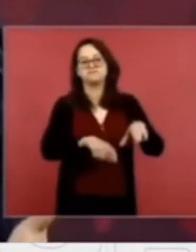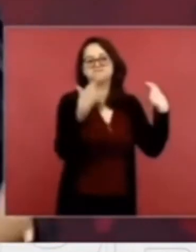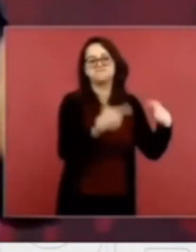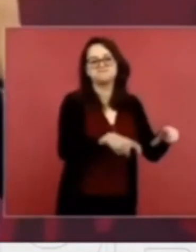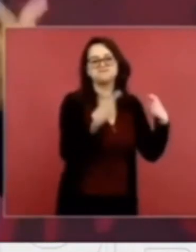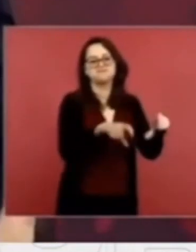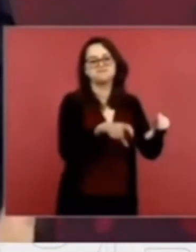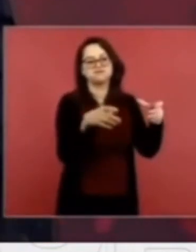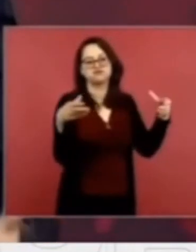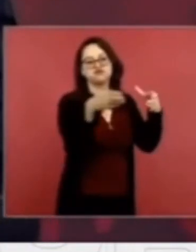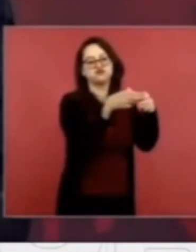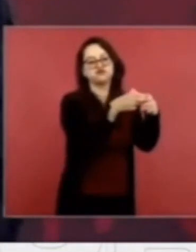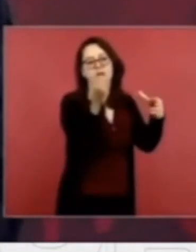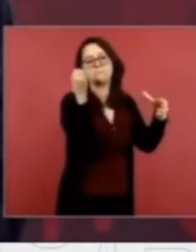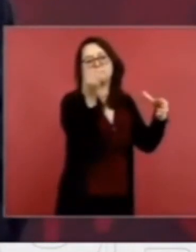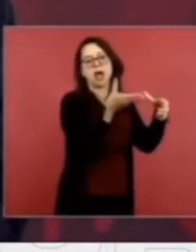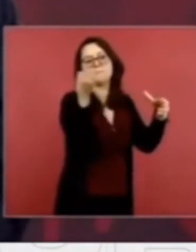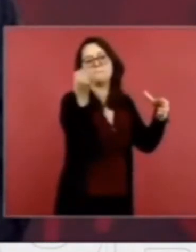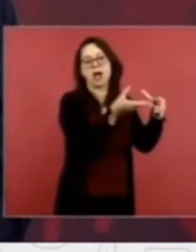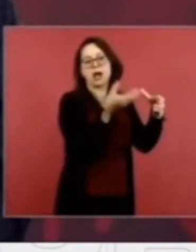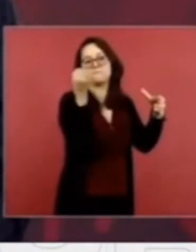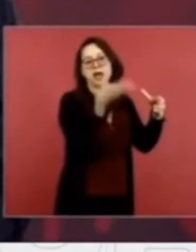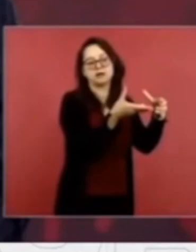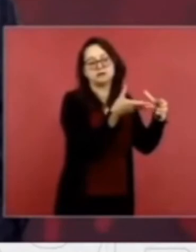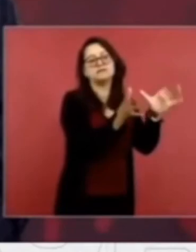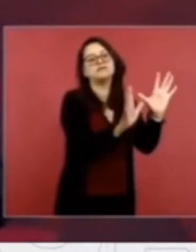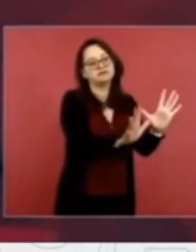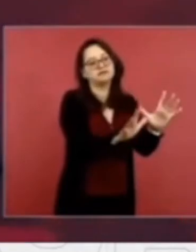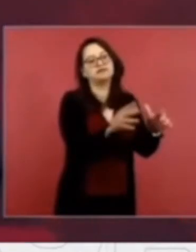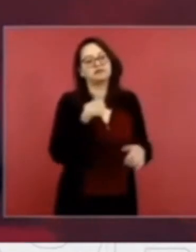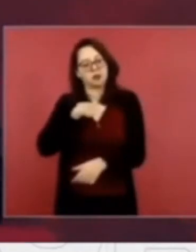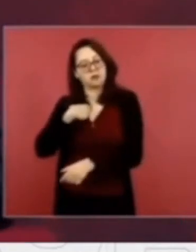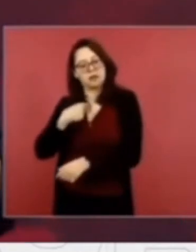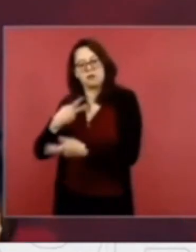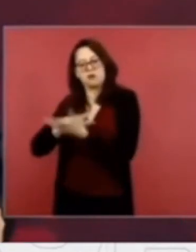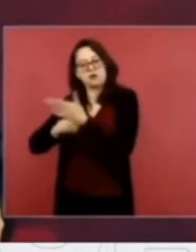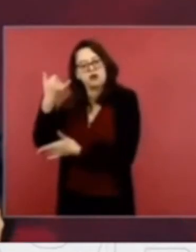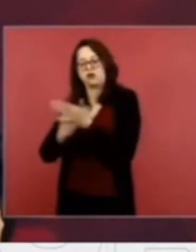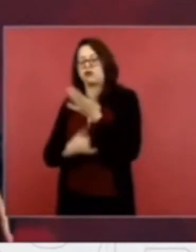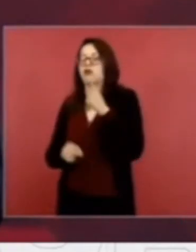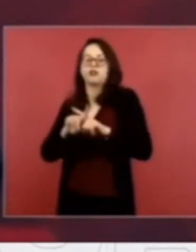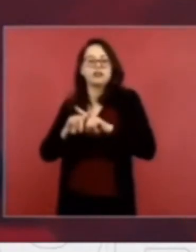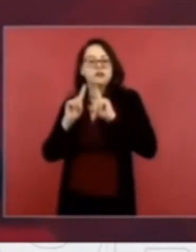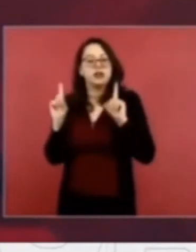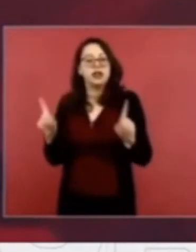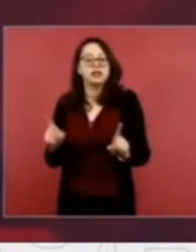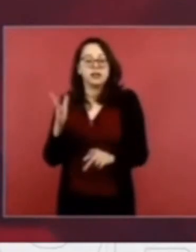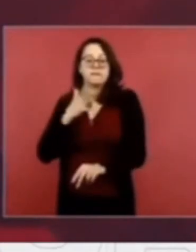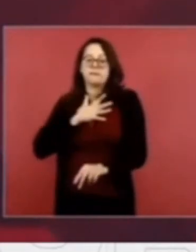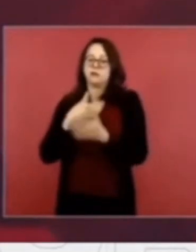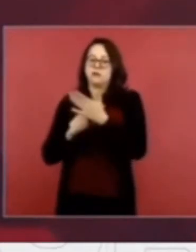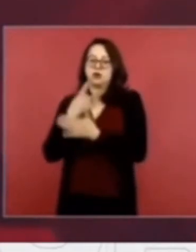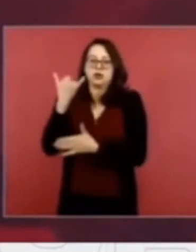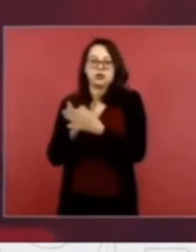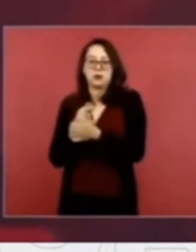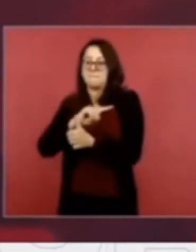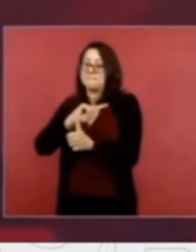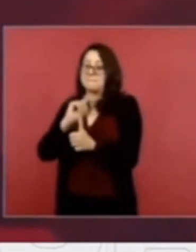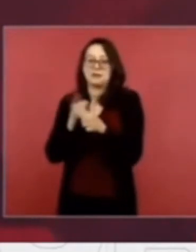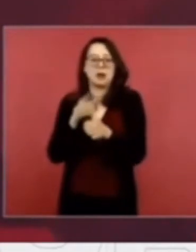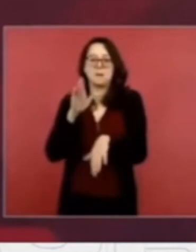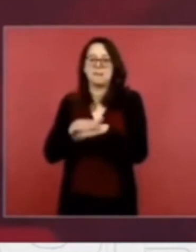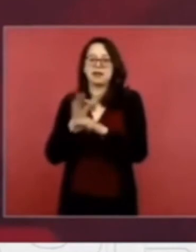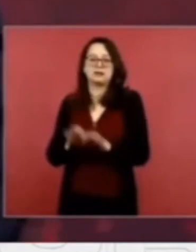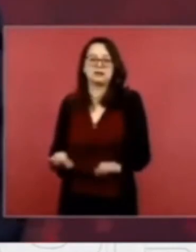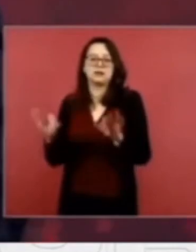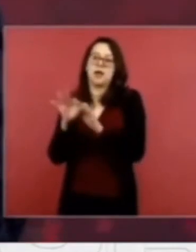Nosotros pensamos distintos, de otra manera. Nosotros pensamos que por el bien de todos,